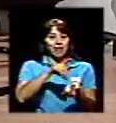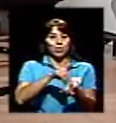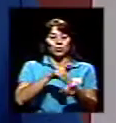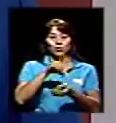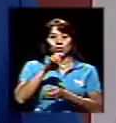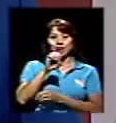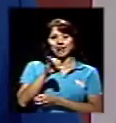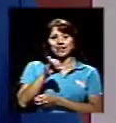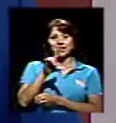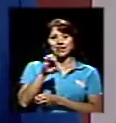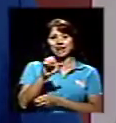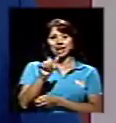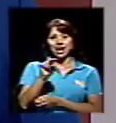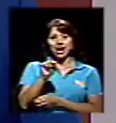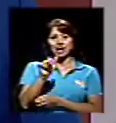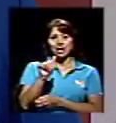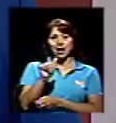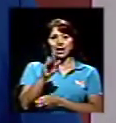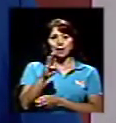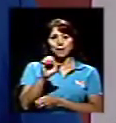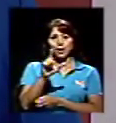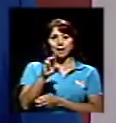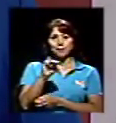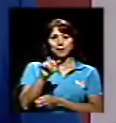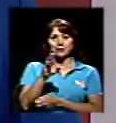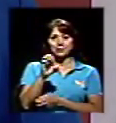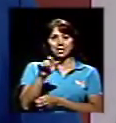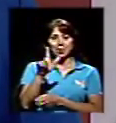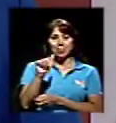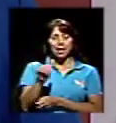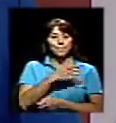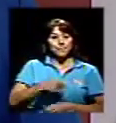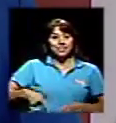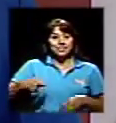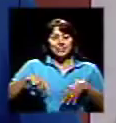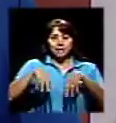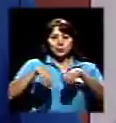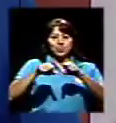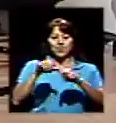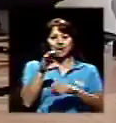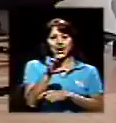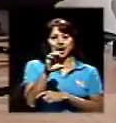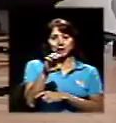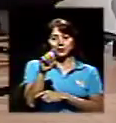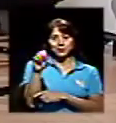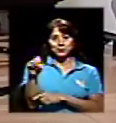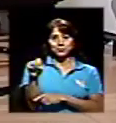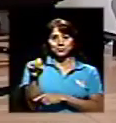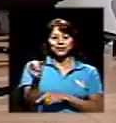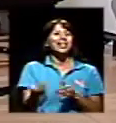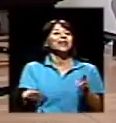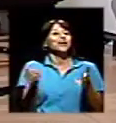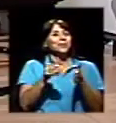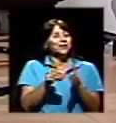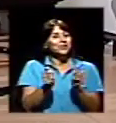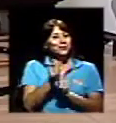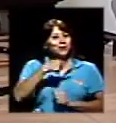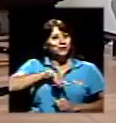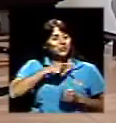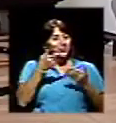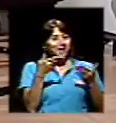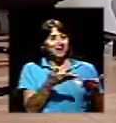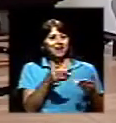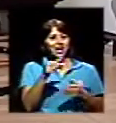Ileana Balmaceda, presidenta ejecutiva de la Caja Costarricense del Seguro Social, y volvemos a tener con nosotros a Gustavo